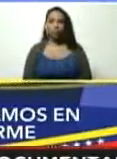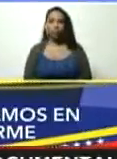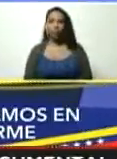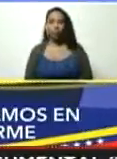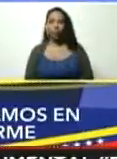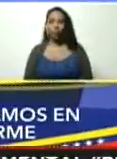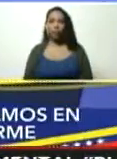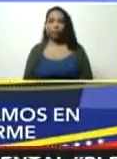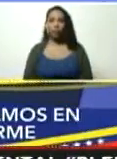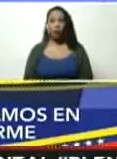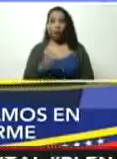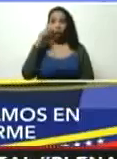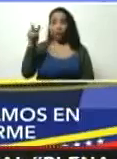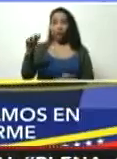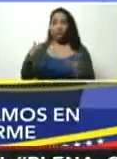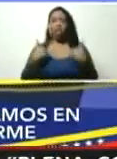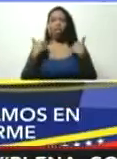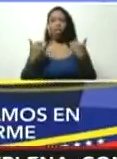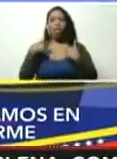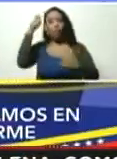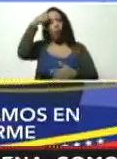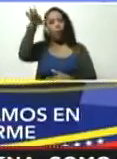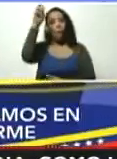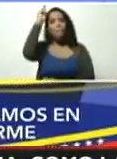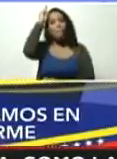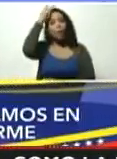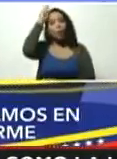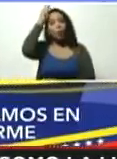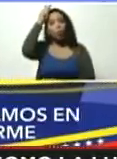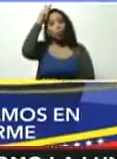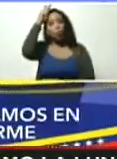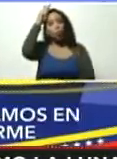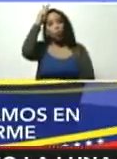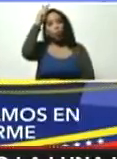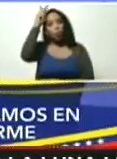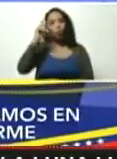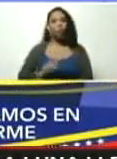Uno ve lo que sufren los pueblos como el pueblo peruano.